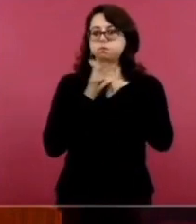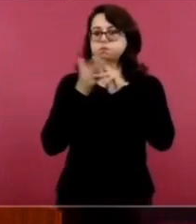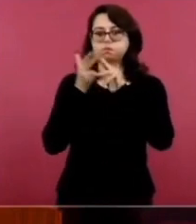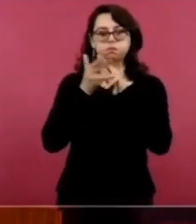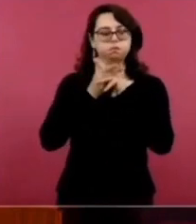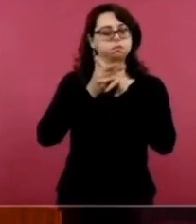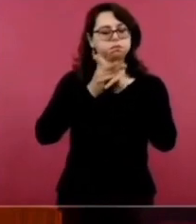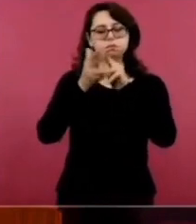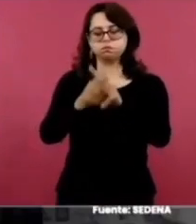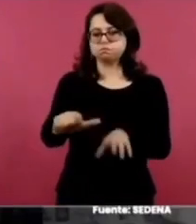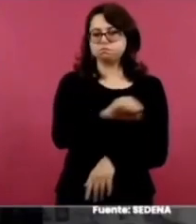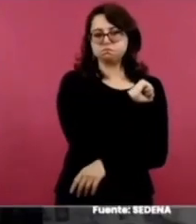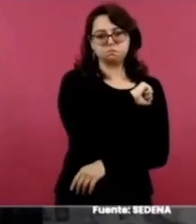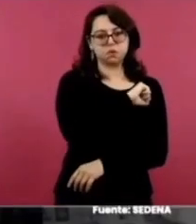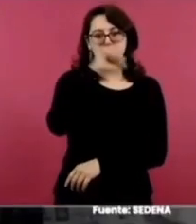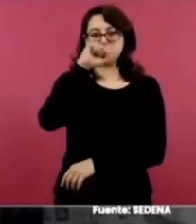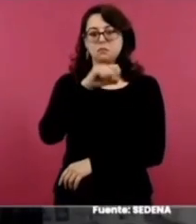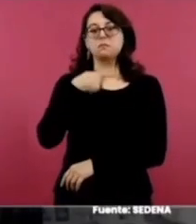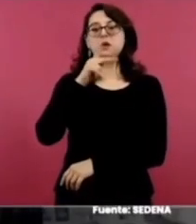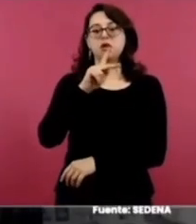volvió